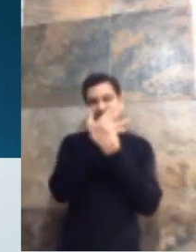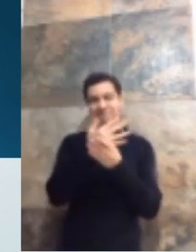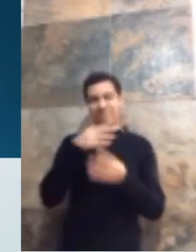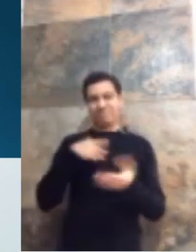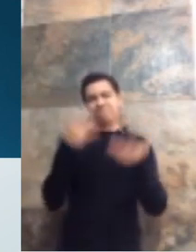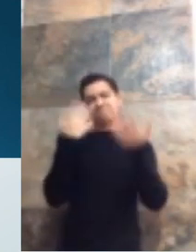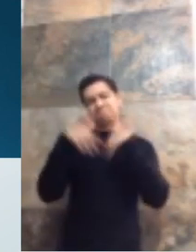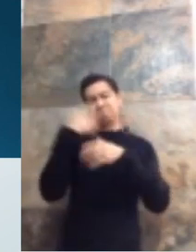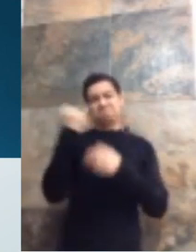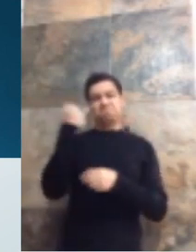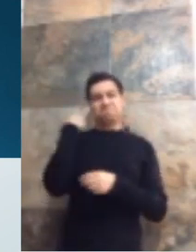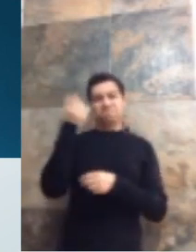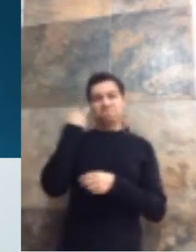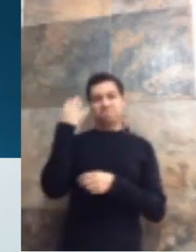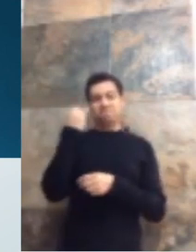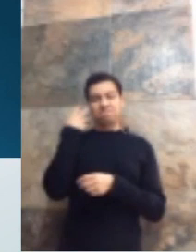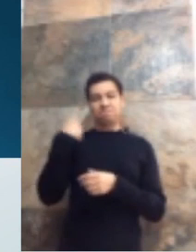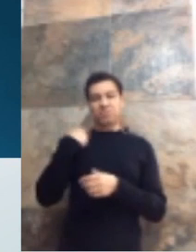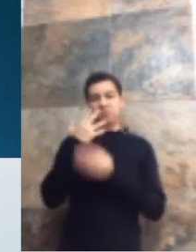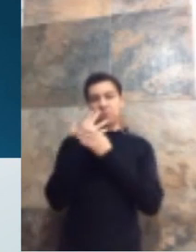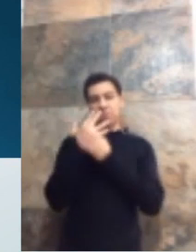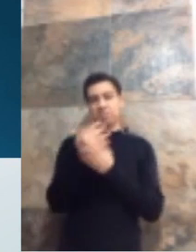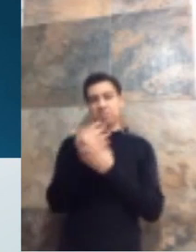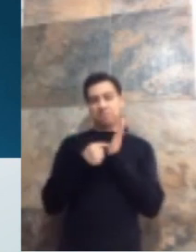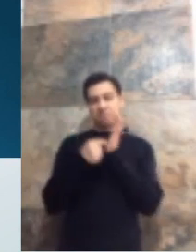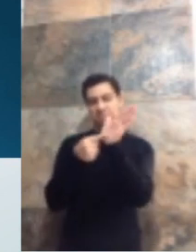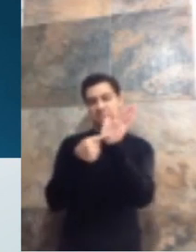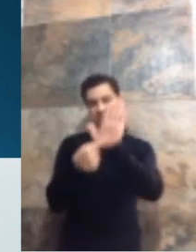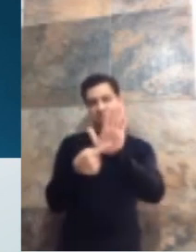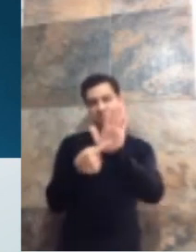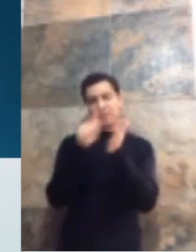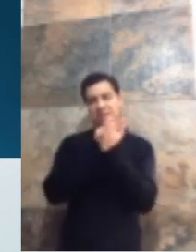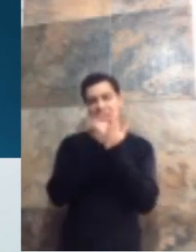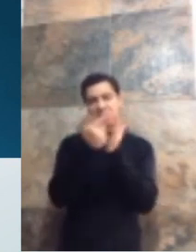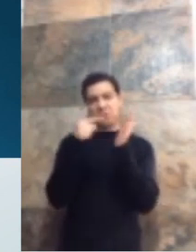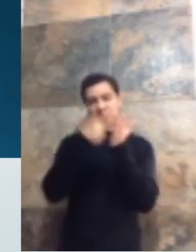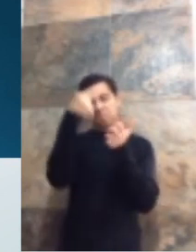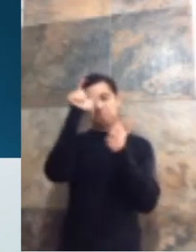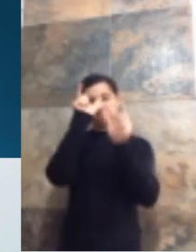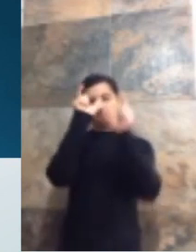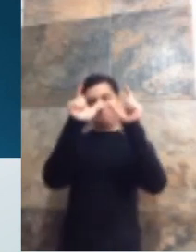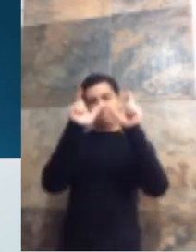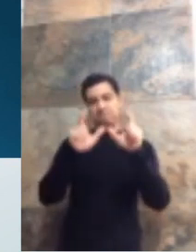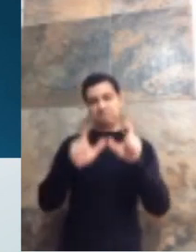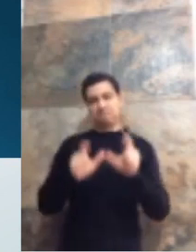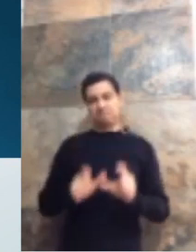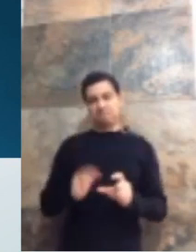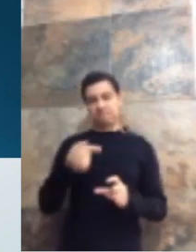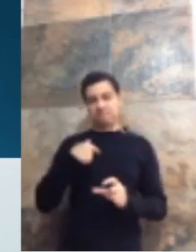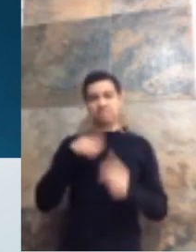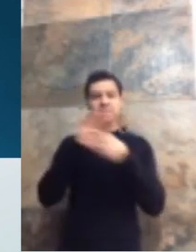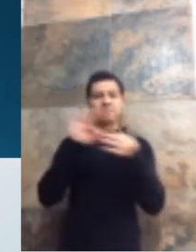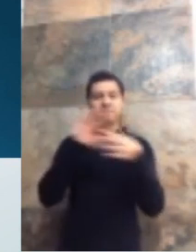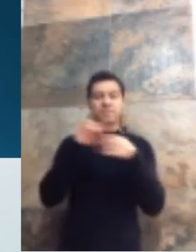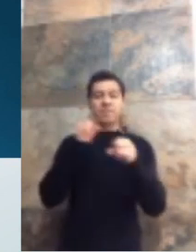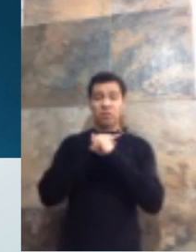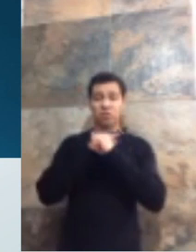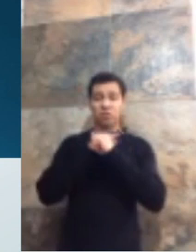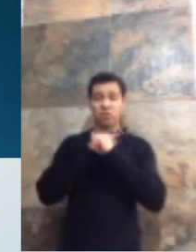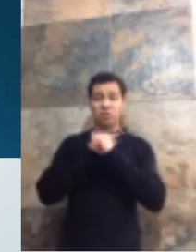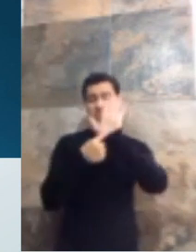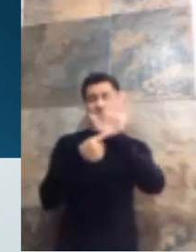yo pudiera contestar, lo hago con mucho gusto. Y otra de las cosas que debo decir es que esta